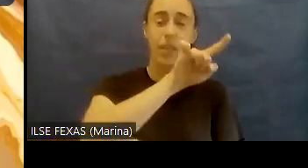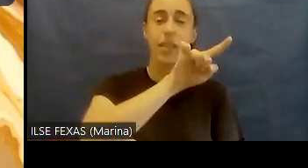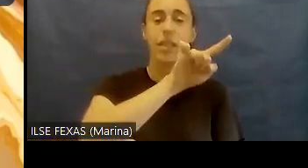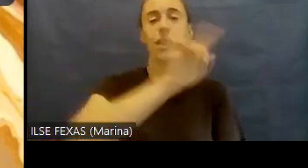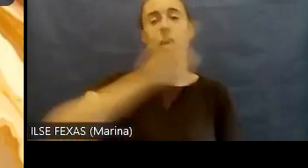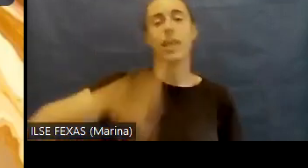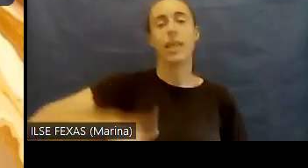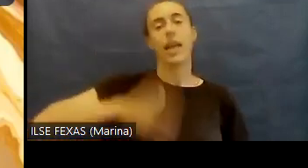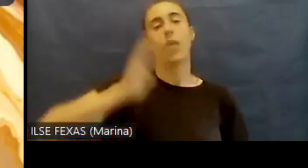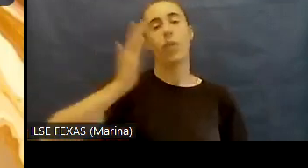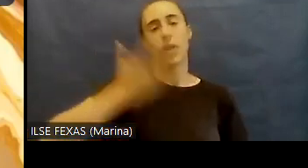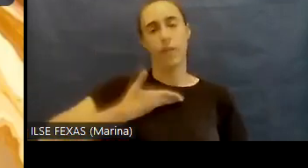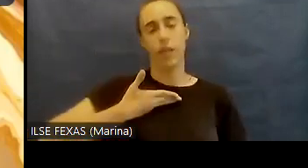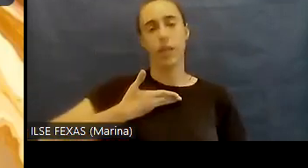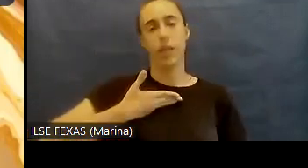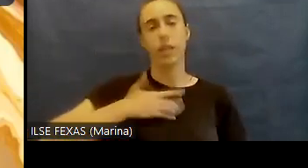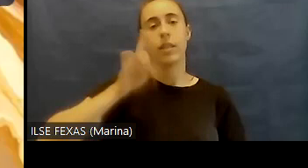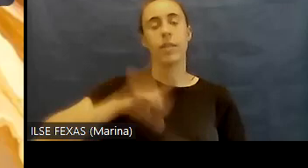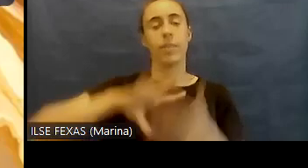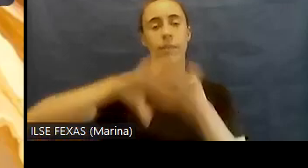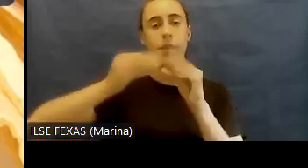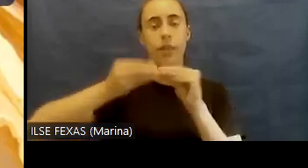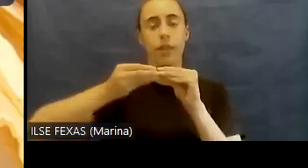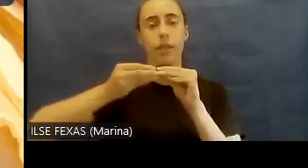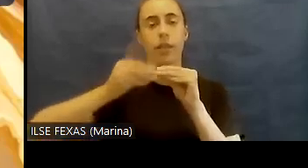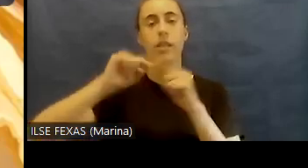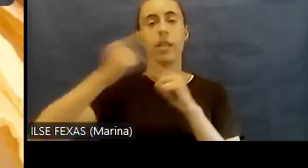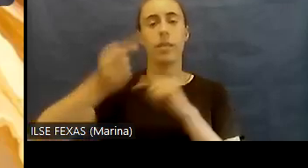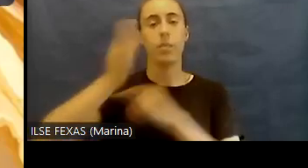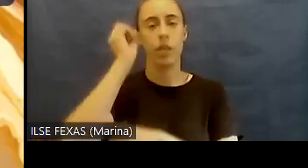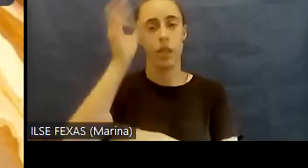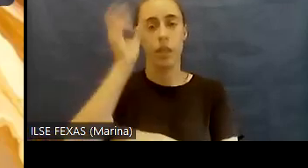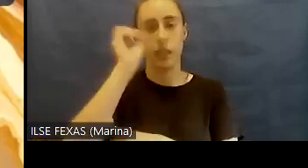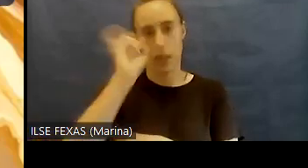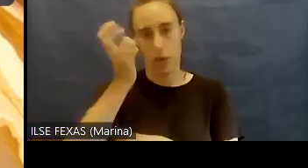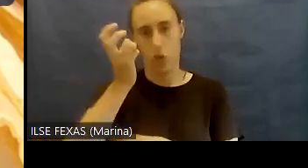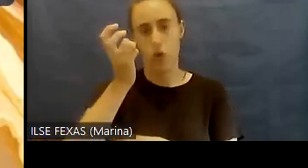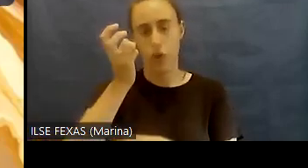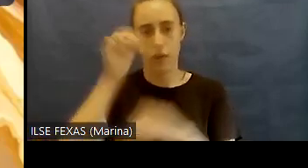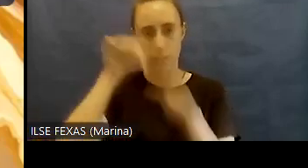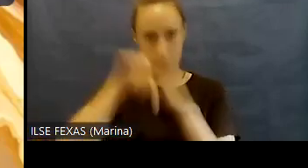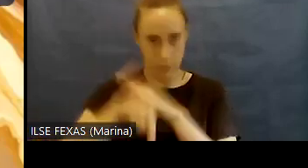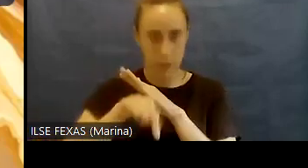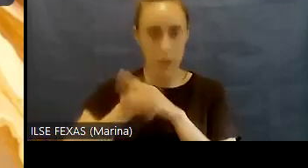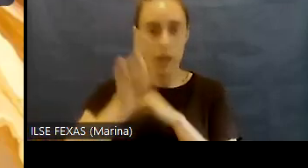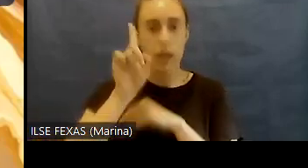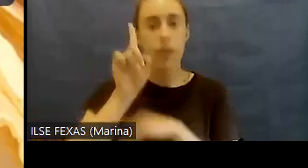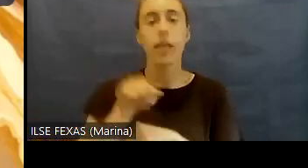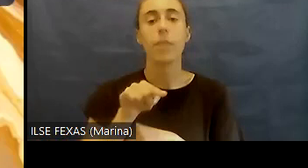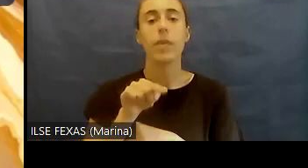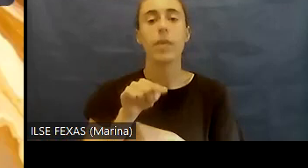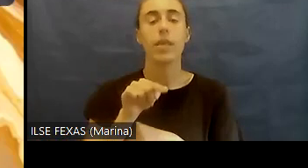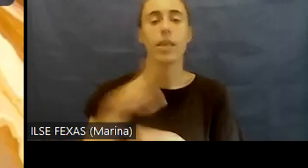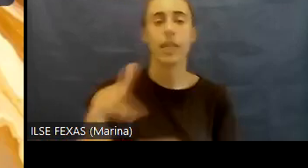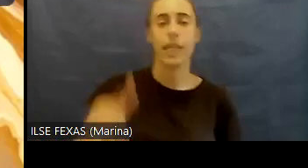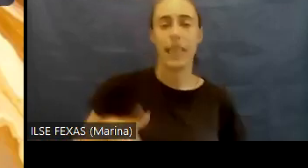sobre el músculo, alguna otra charla lo veremos también, pero también sobre el hígado.